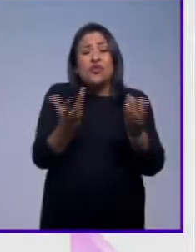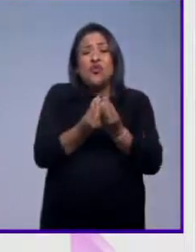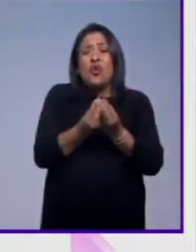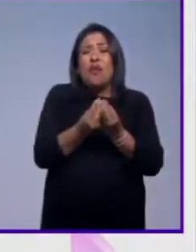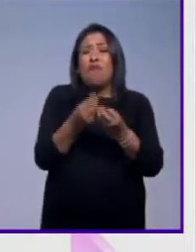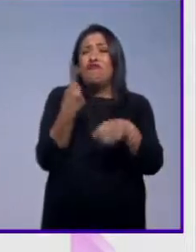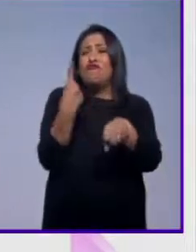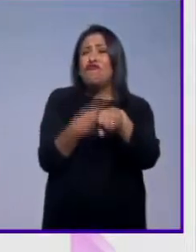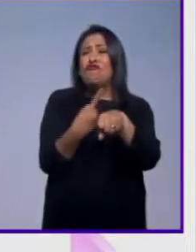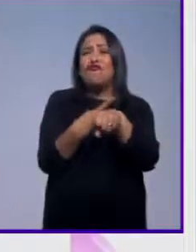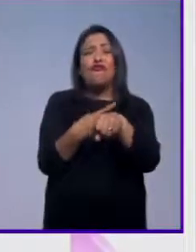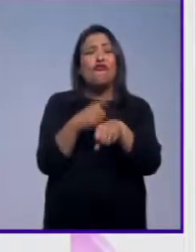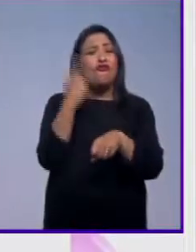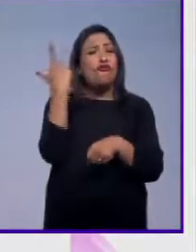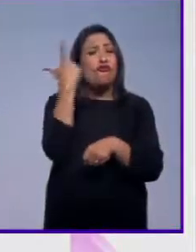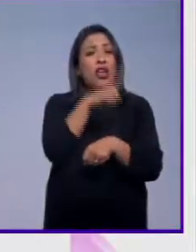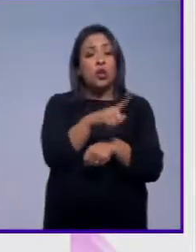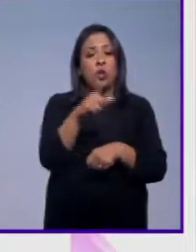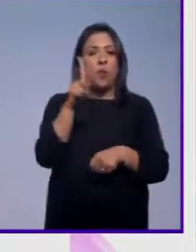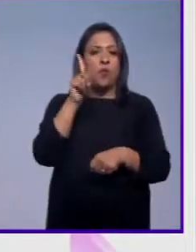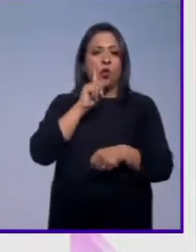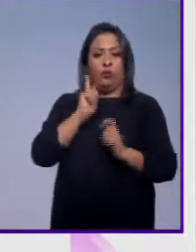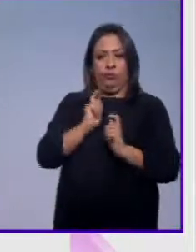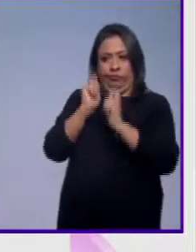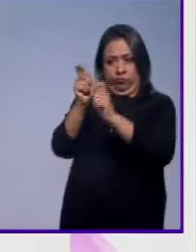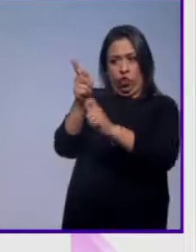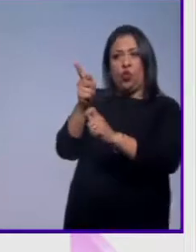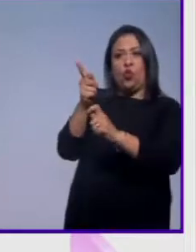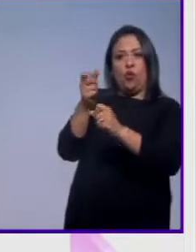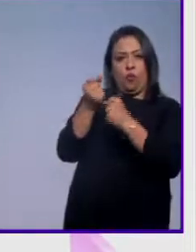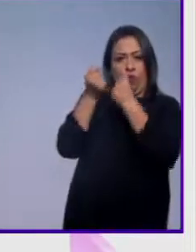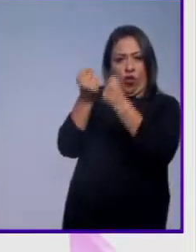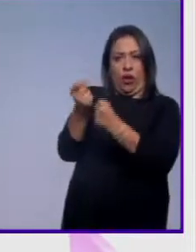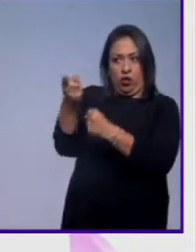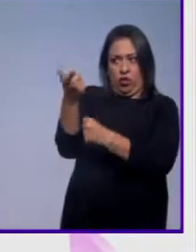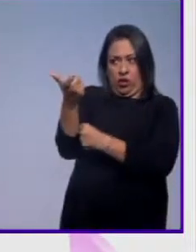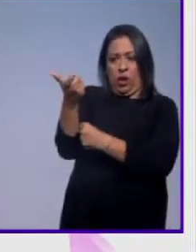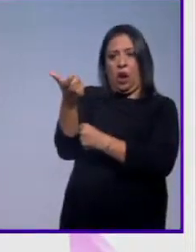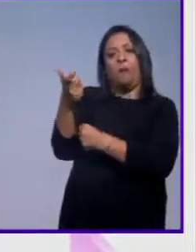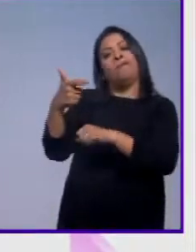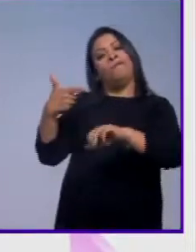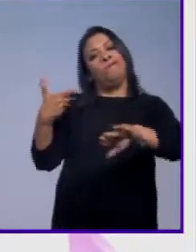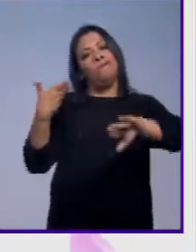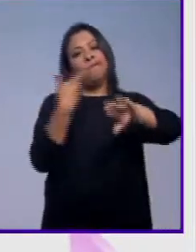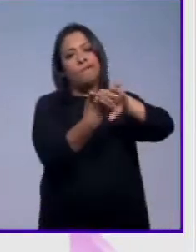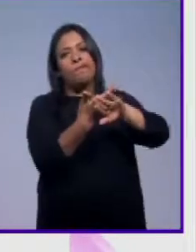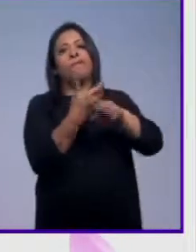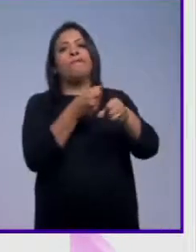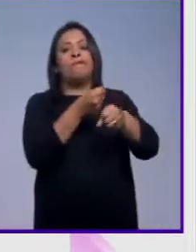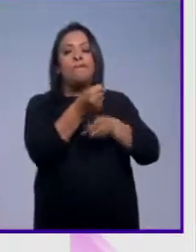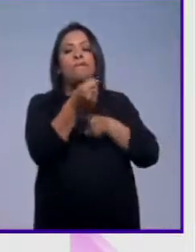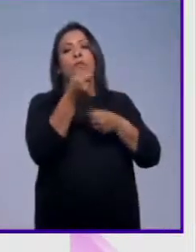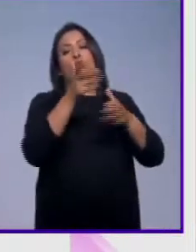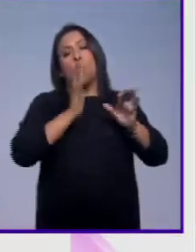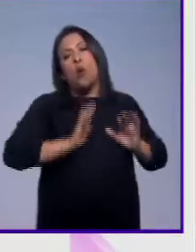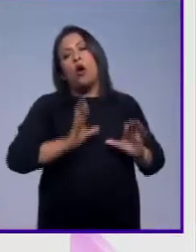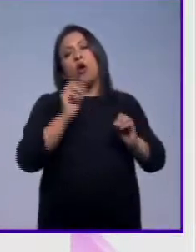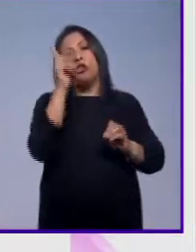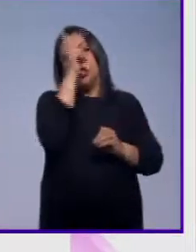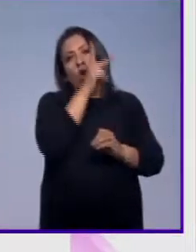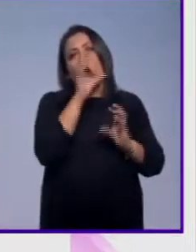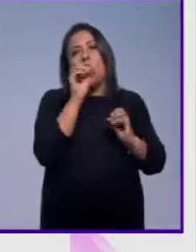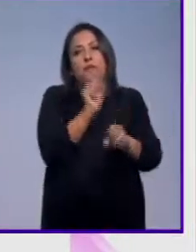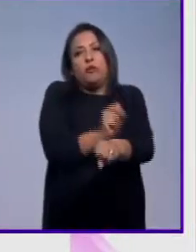tóxicas y como la mujer le da el poder al hombre por tener el dinero el hombre ejerce violencia ya sea física psicológica emocional